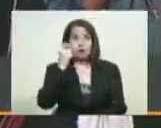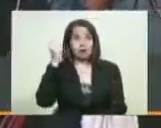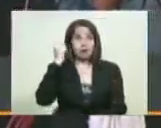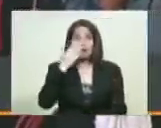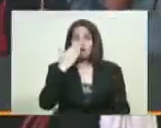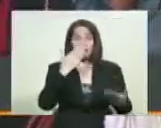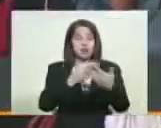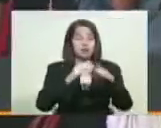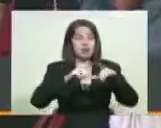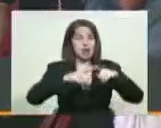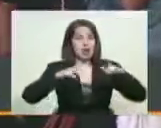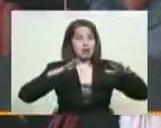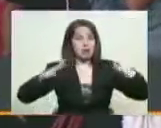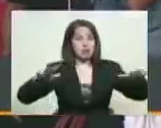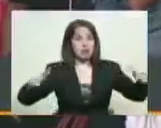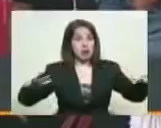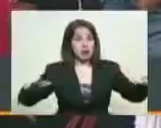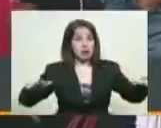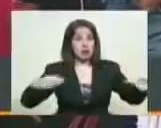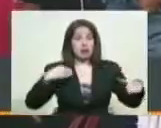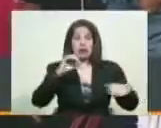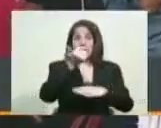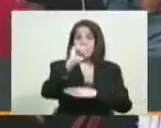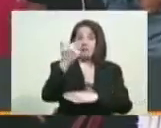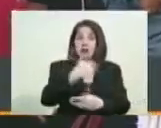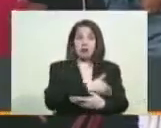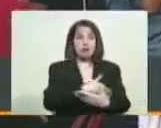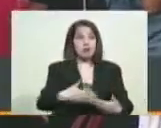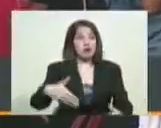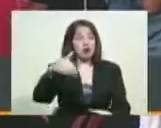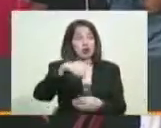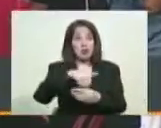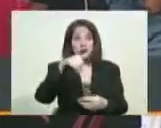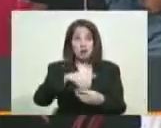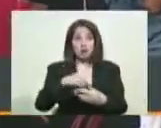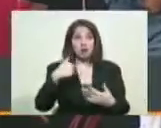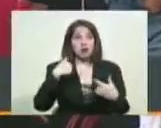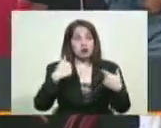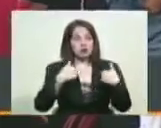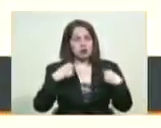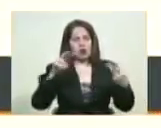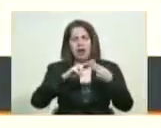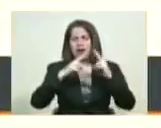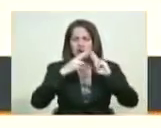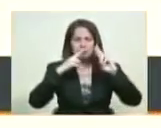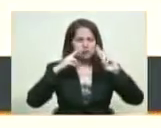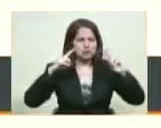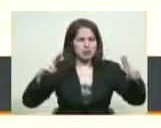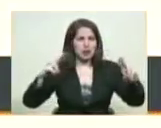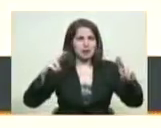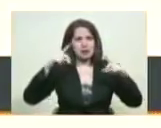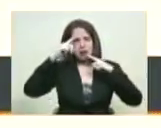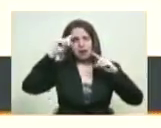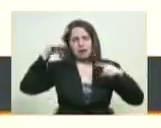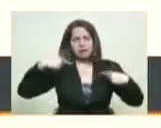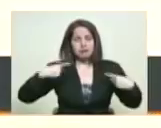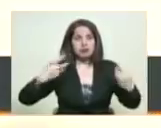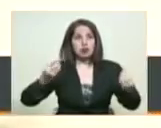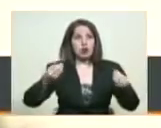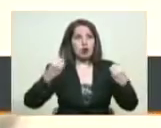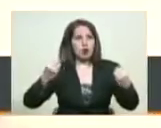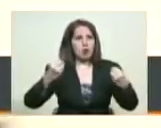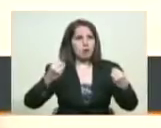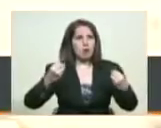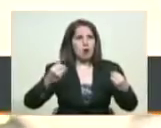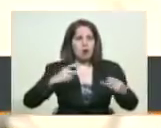mar. Denme 10 millones de votos y yo los llevaré a la paz, a la prosperidad económica y a la